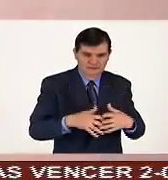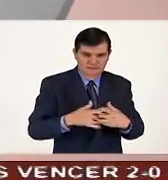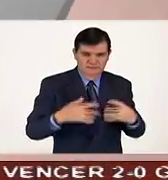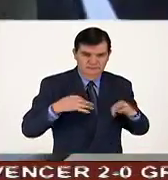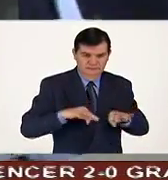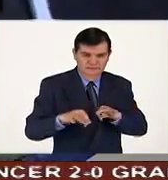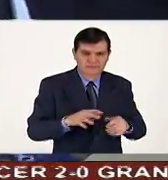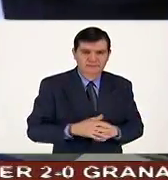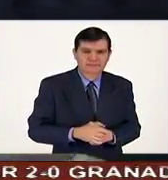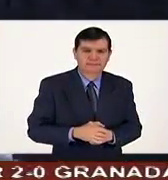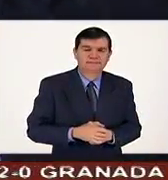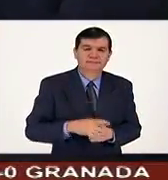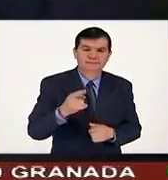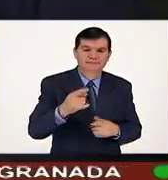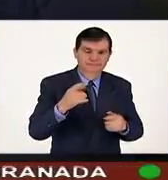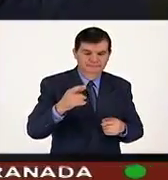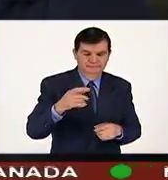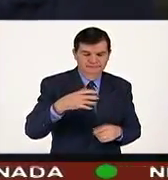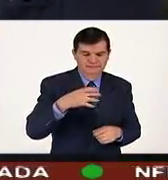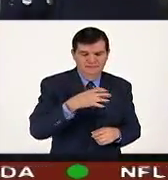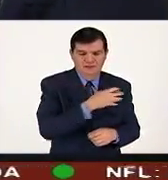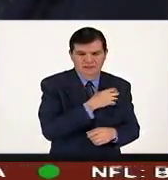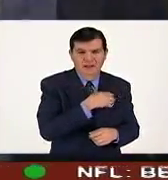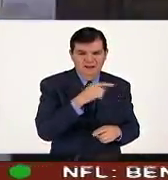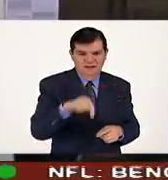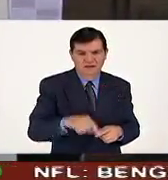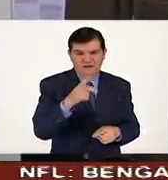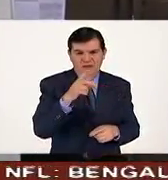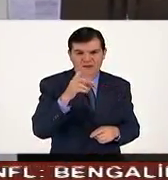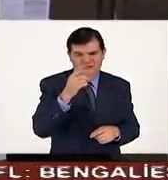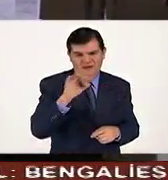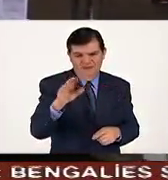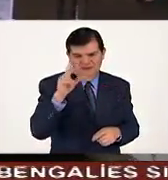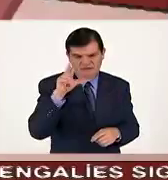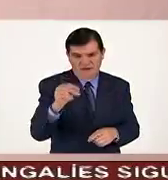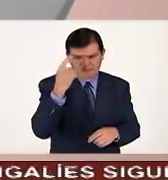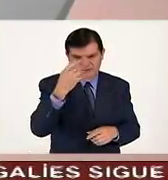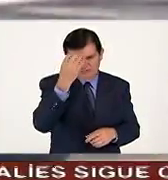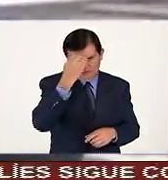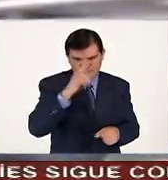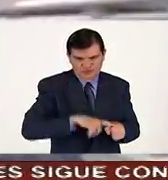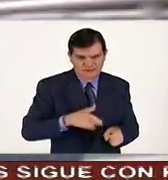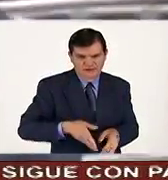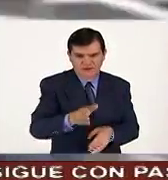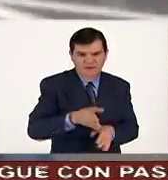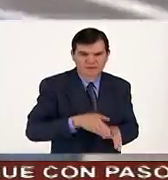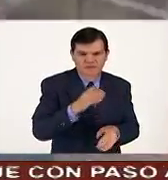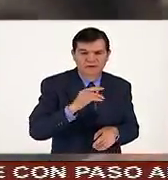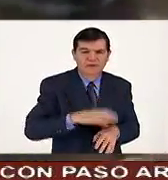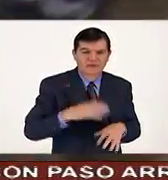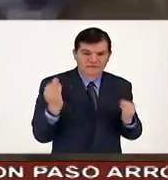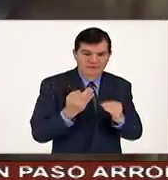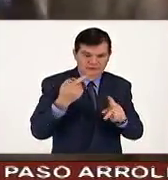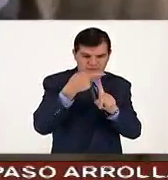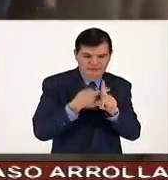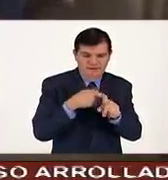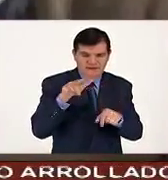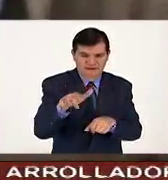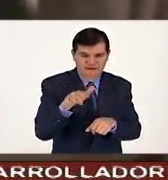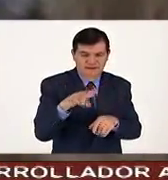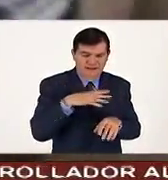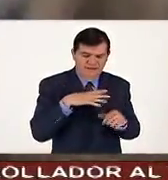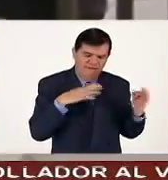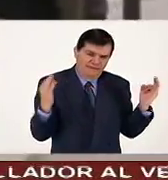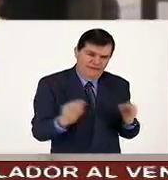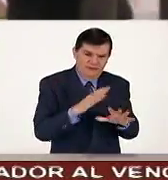empleadores. Capitalinos dicen no al corredor cultural Chapultepec. El frente frío número 17 genera